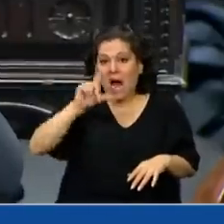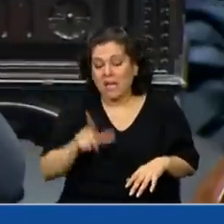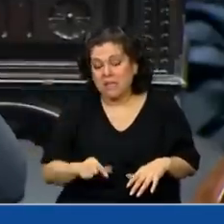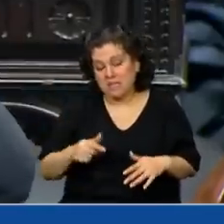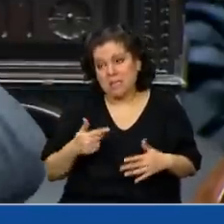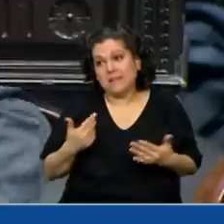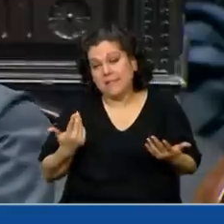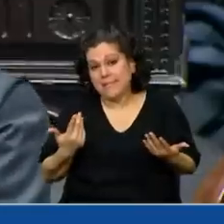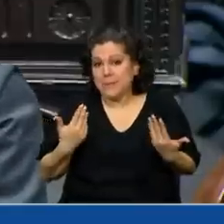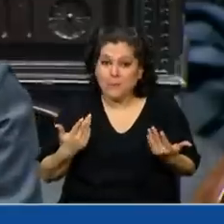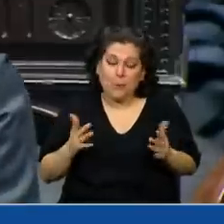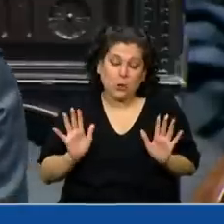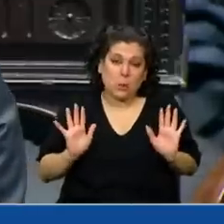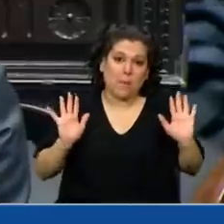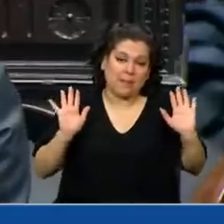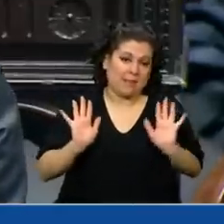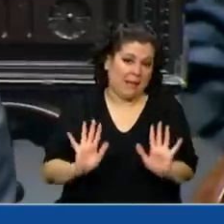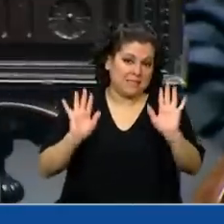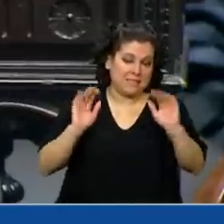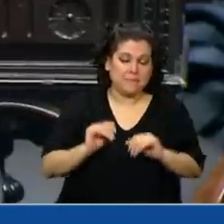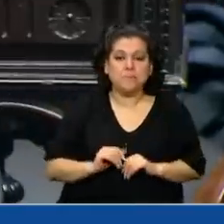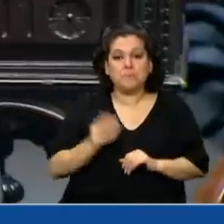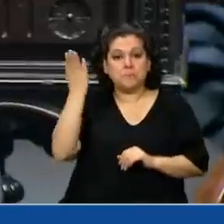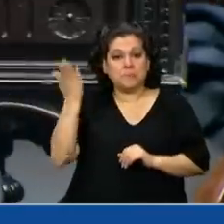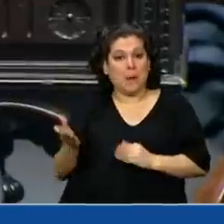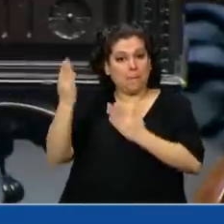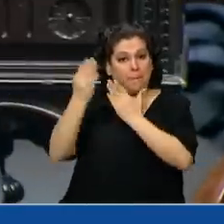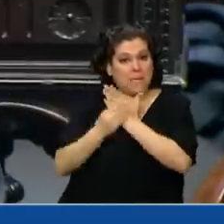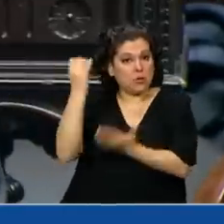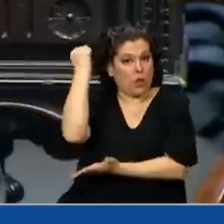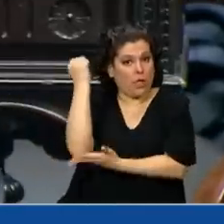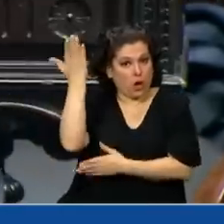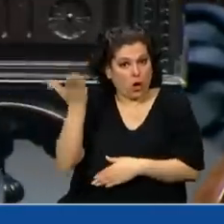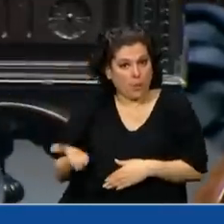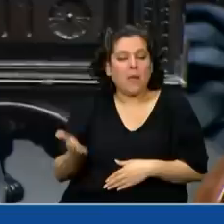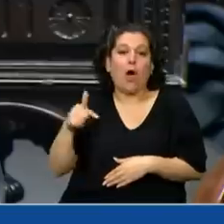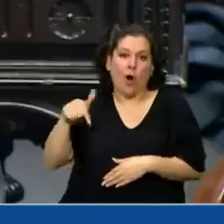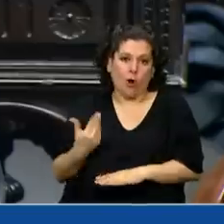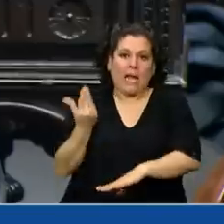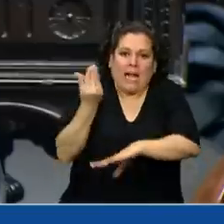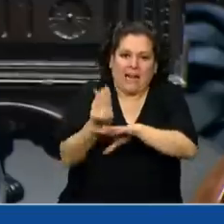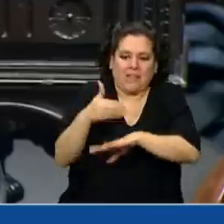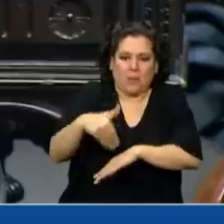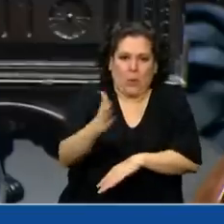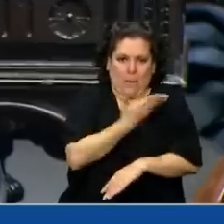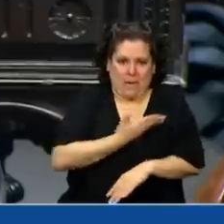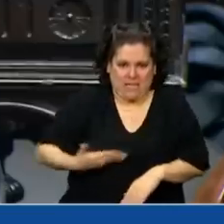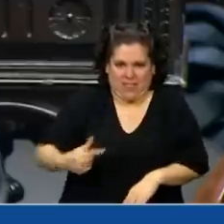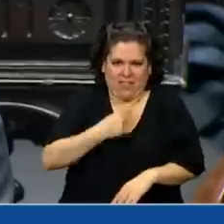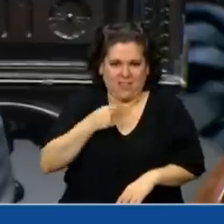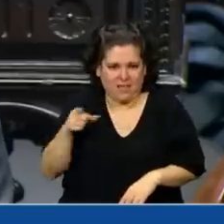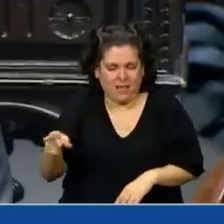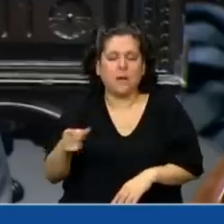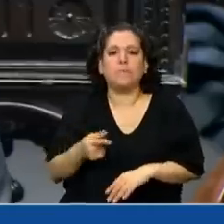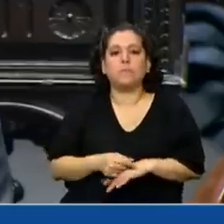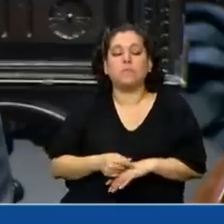¿no? El ministro de Economía, hoy candidato, que le clavó